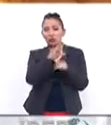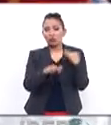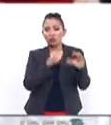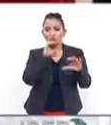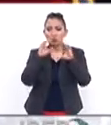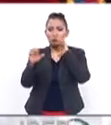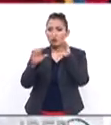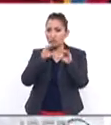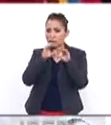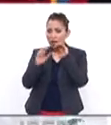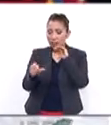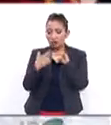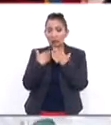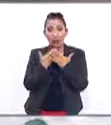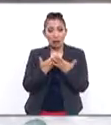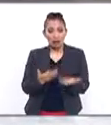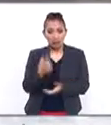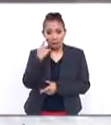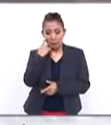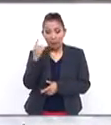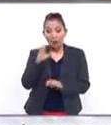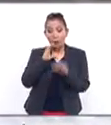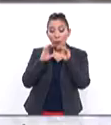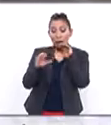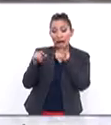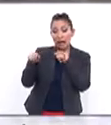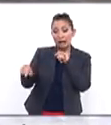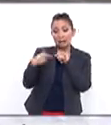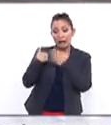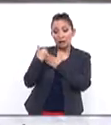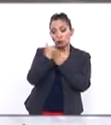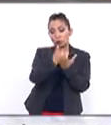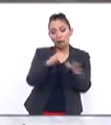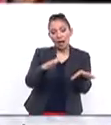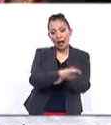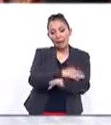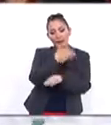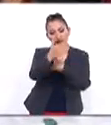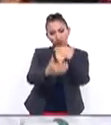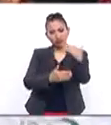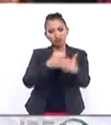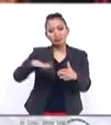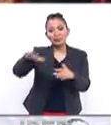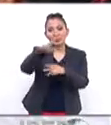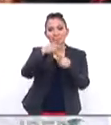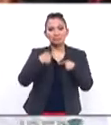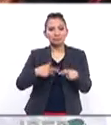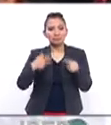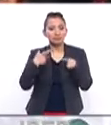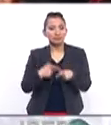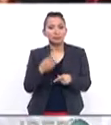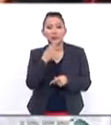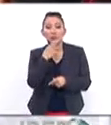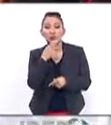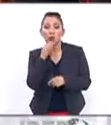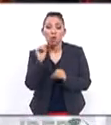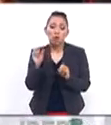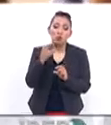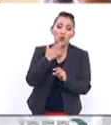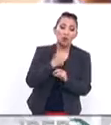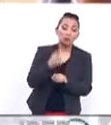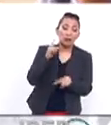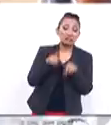tipos de comunicación. Ahora bien, la comunicación es lo que posibilita el cambio y el desarrollo en las sociedades. El uso o desuso